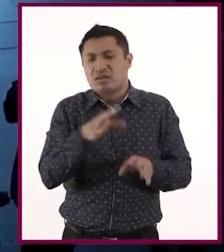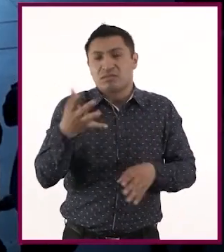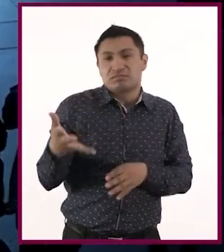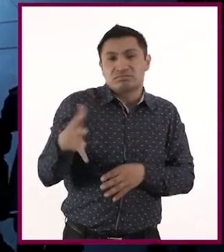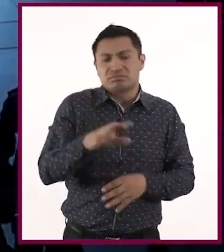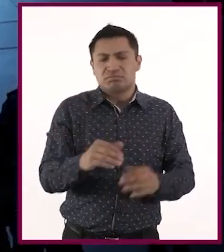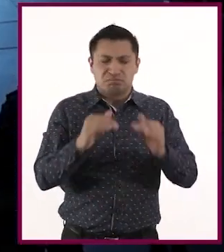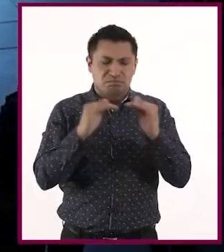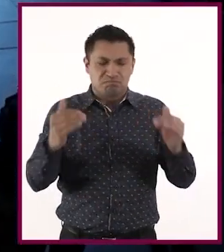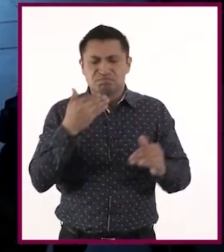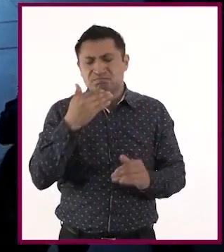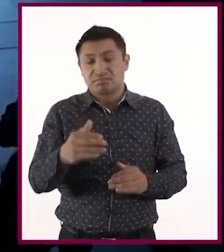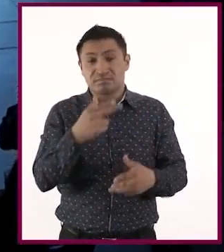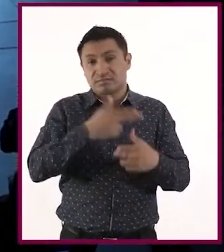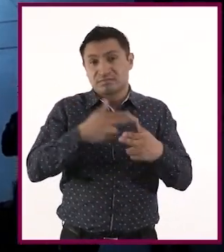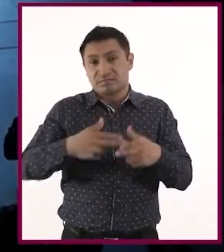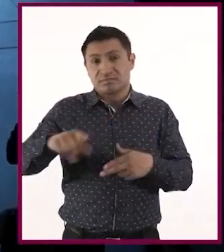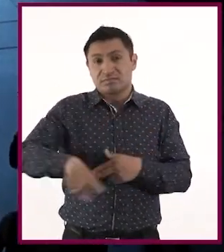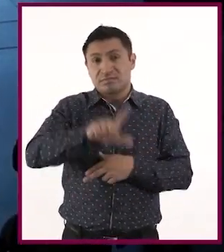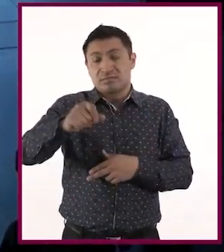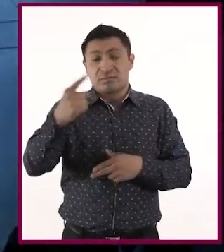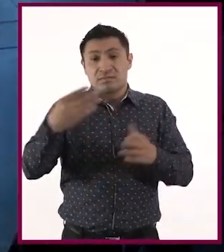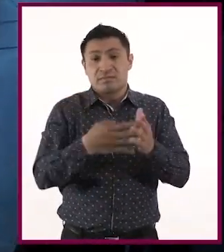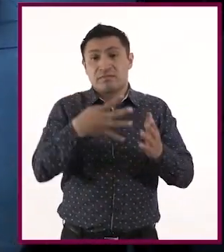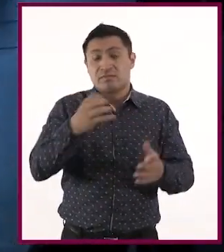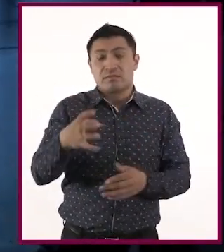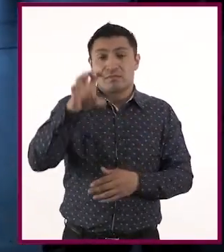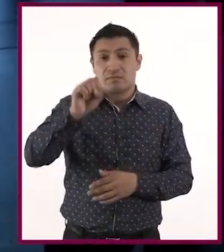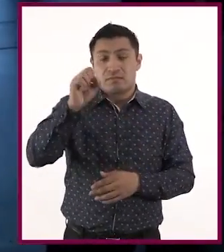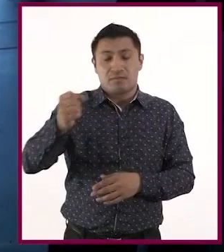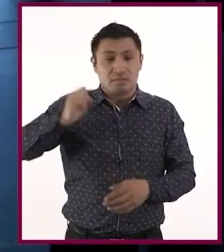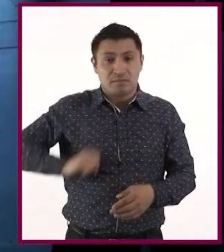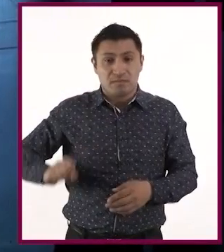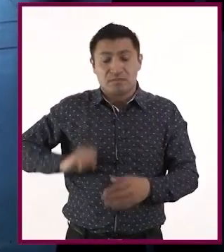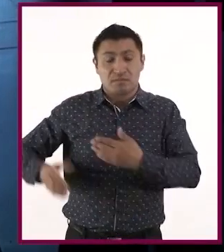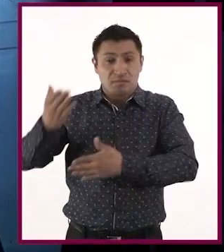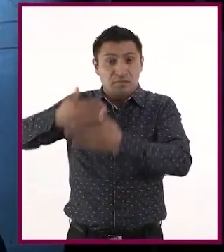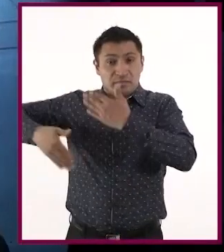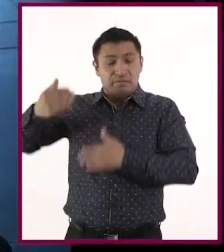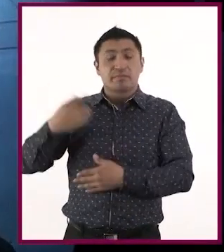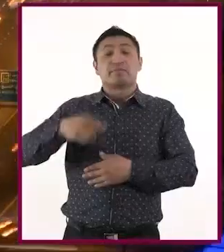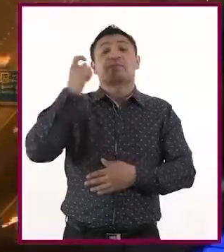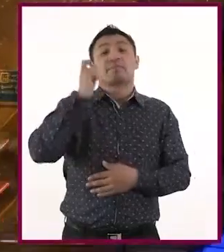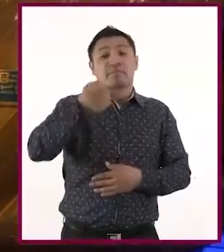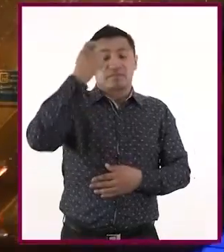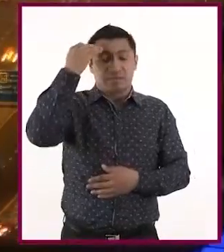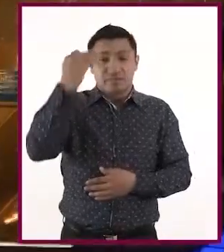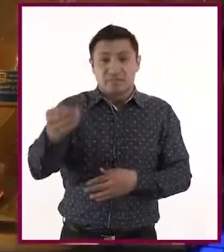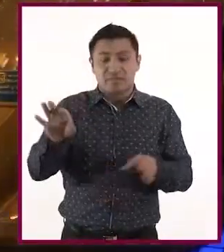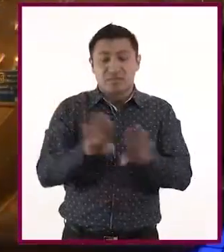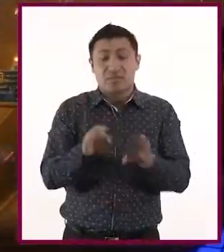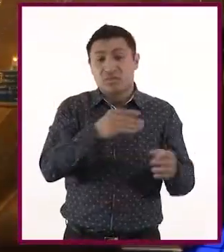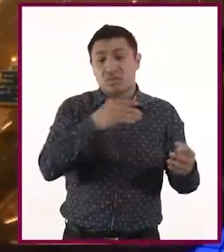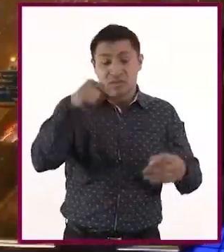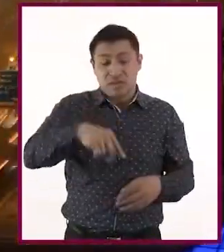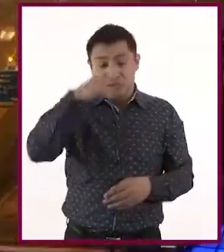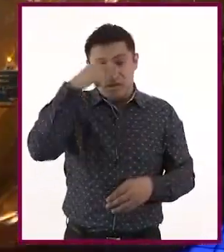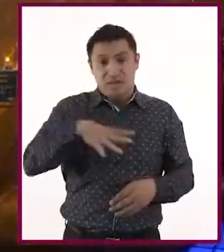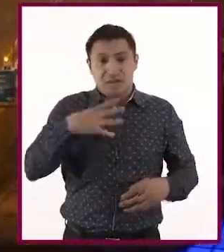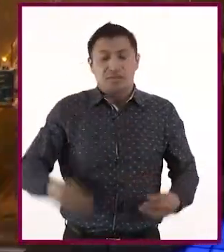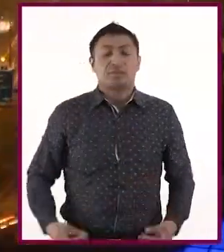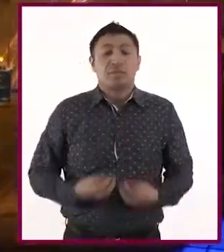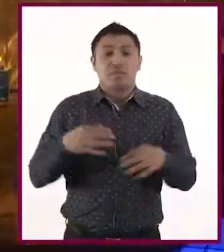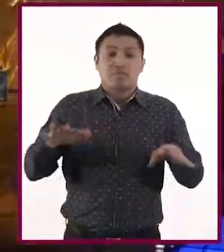menos estable hasta los años 60 del siglo pasado, periodo en el que comenzaron a vivirse en México grandes